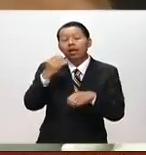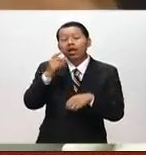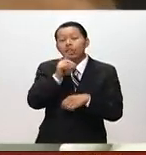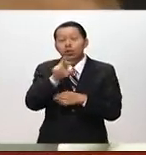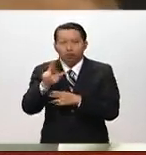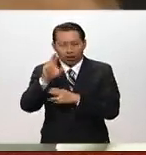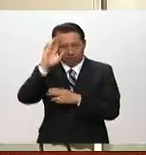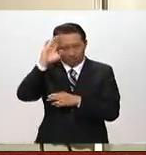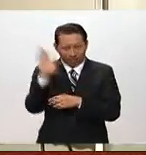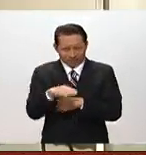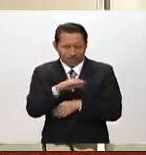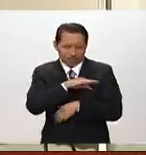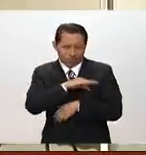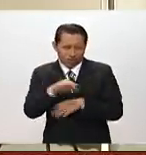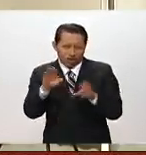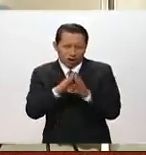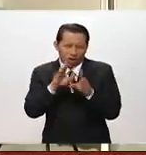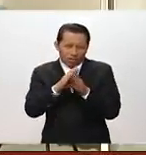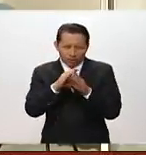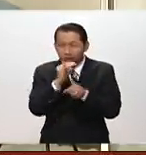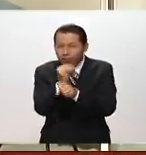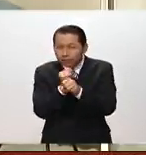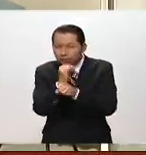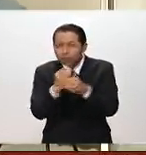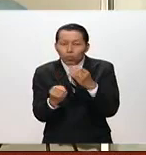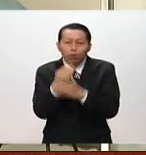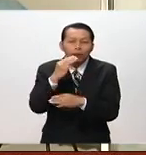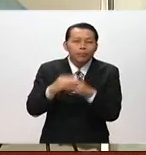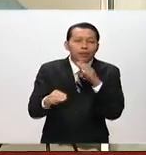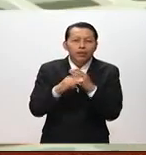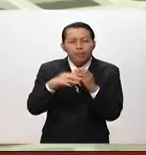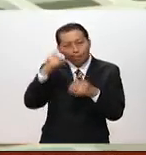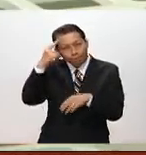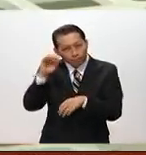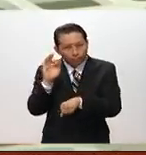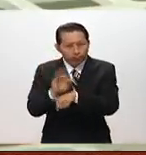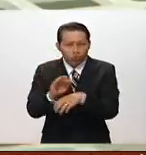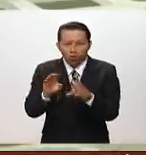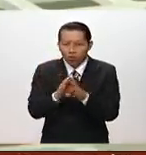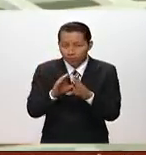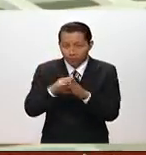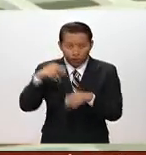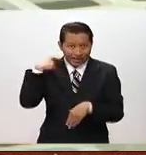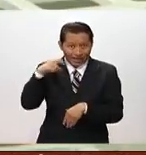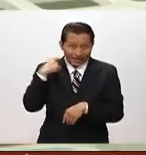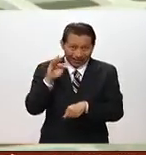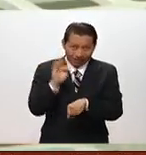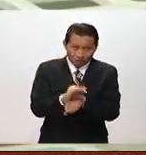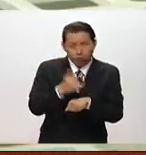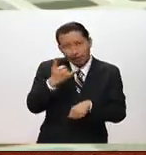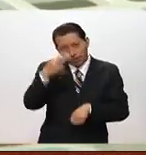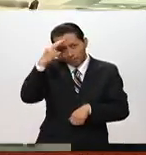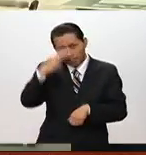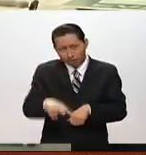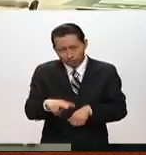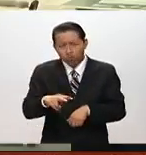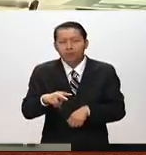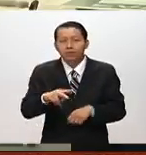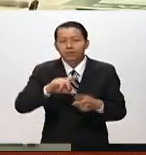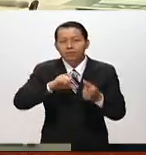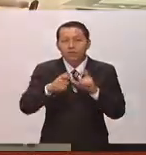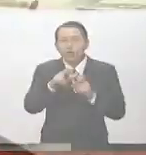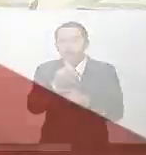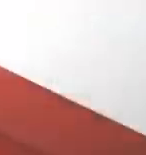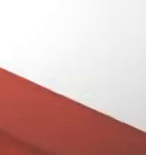de gran importancia para detectar nuevos materiales que beneficien no solo al estado de Querétaro, sino a México. Para México al Día,